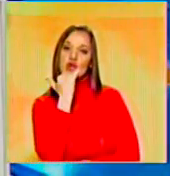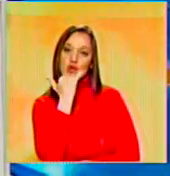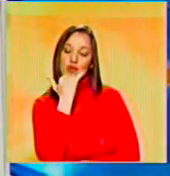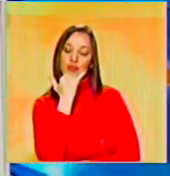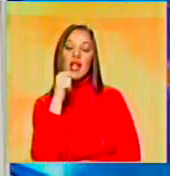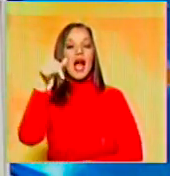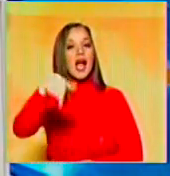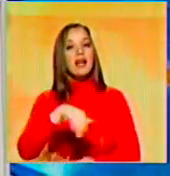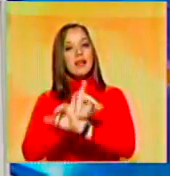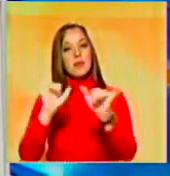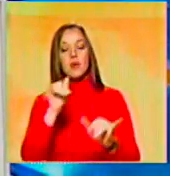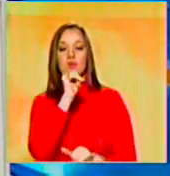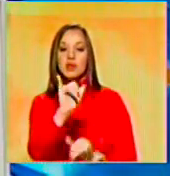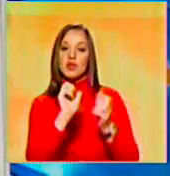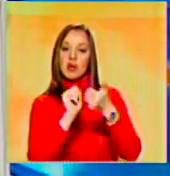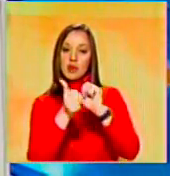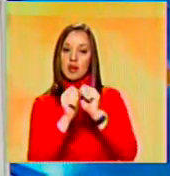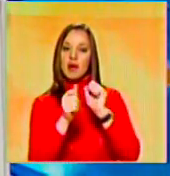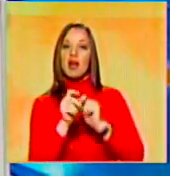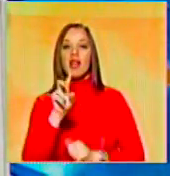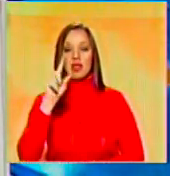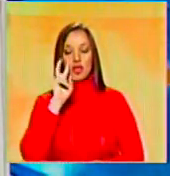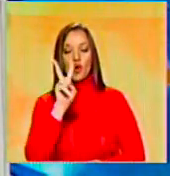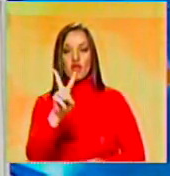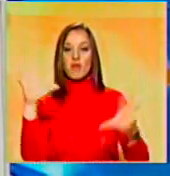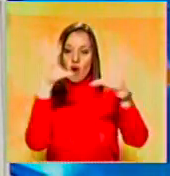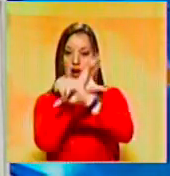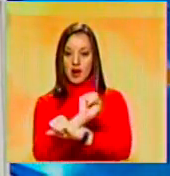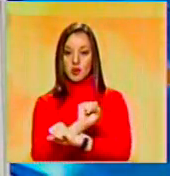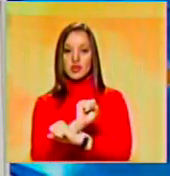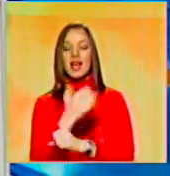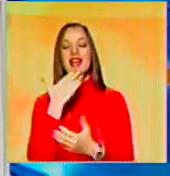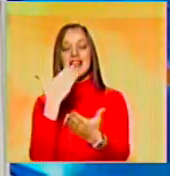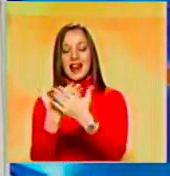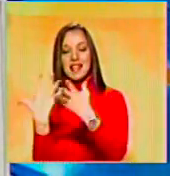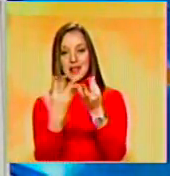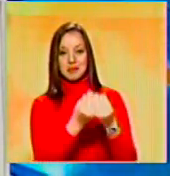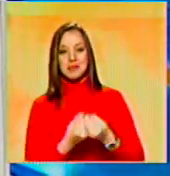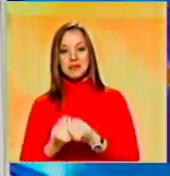información deportiva en Noticiero Venevisión. Nos vemos en la emisión estelar. Gracias por su compañía.